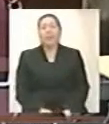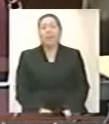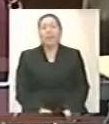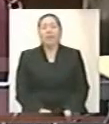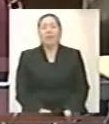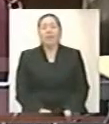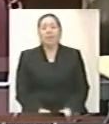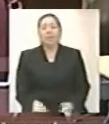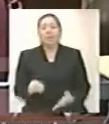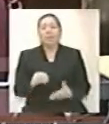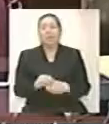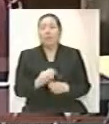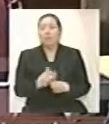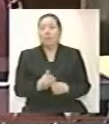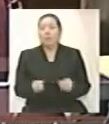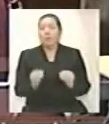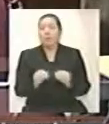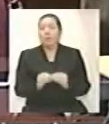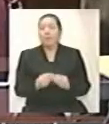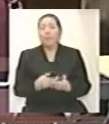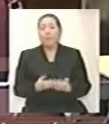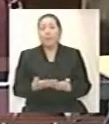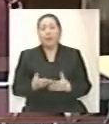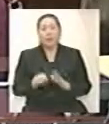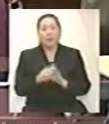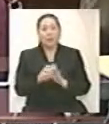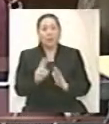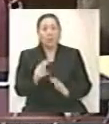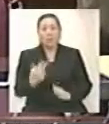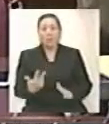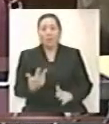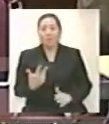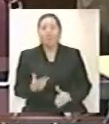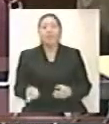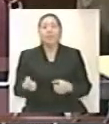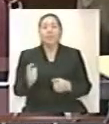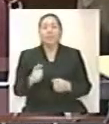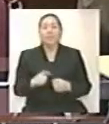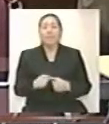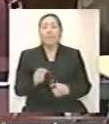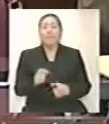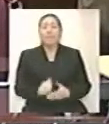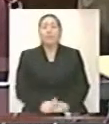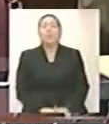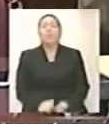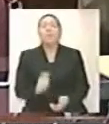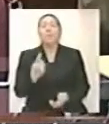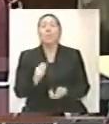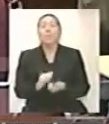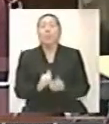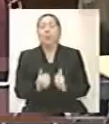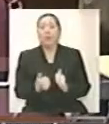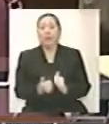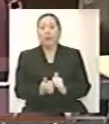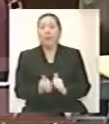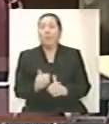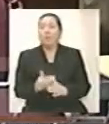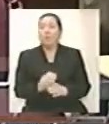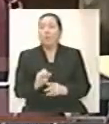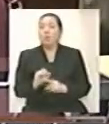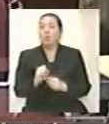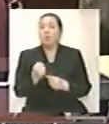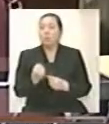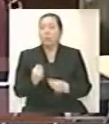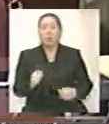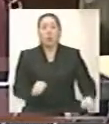Lerner. Forma parte de la Fuerza Ciudadana, constituida en el 2013 e integrada por Ciudadanos por el Cambio, Fuerza Social, Partido Socialista y